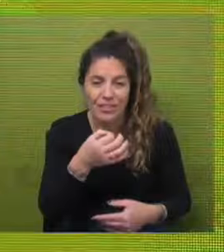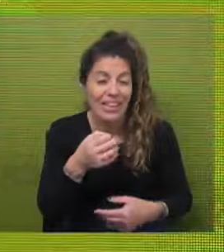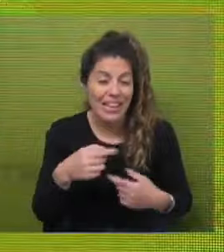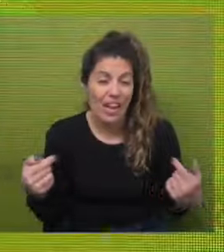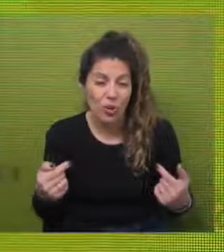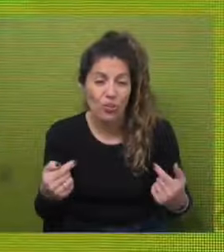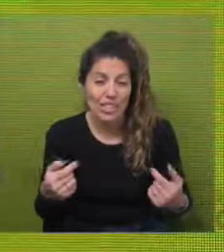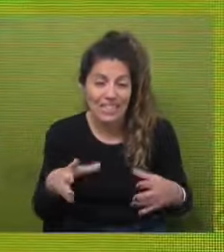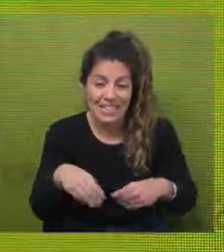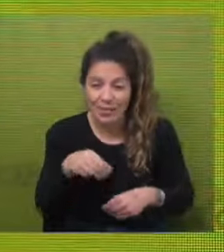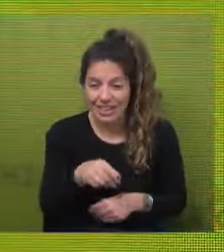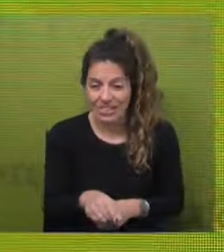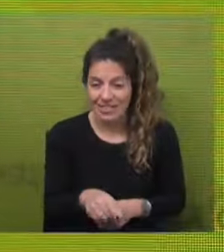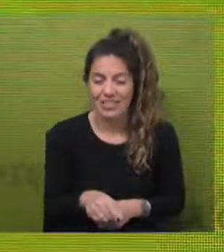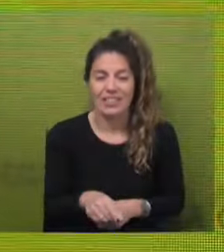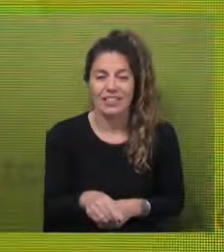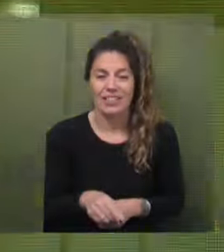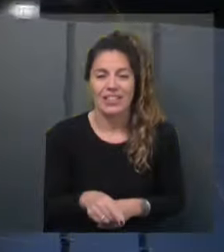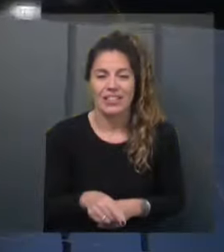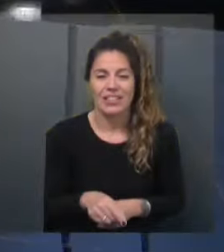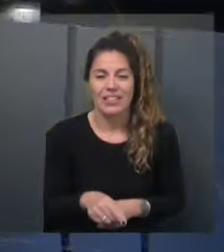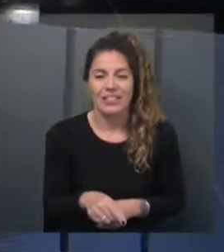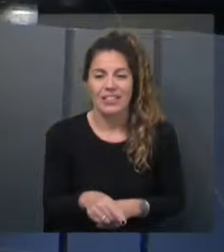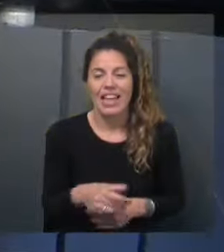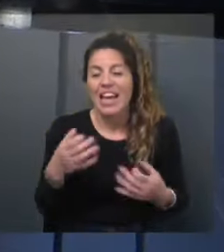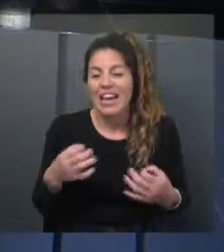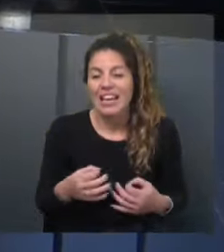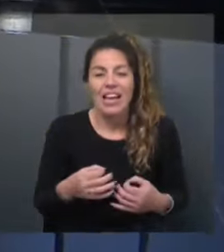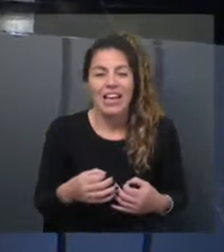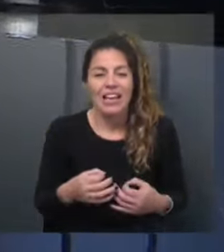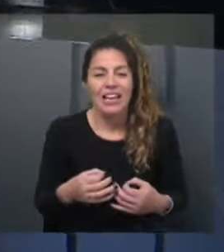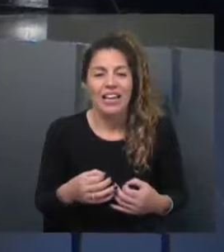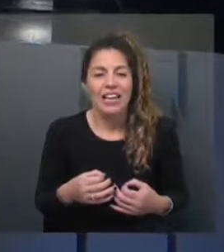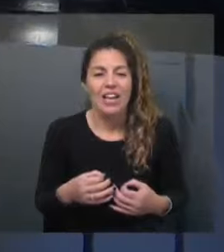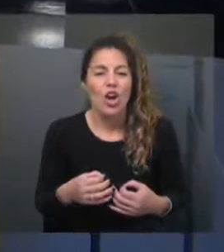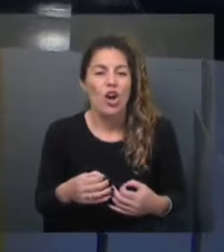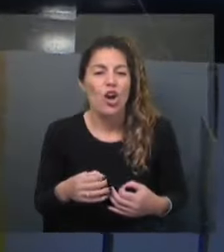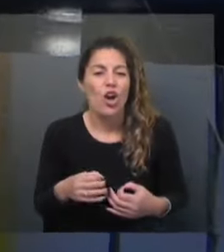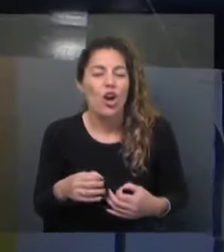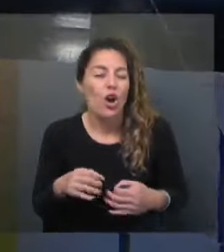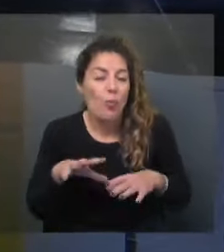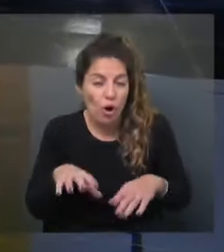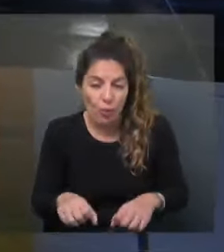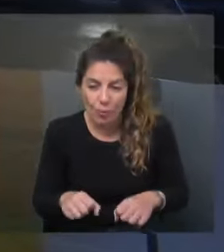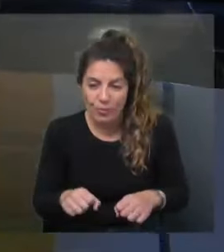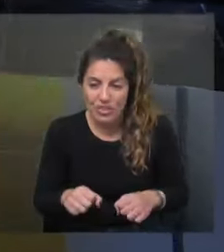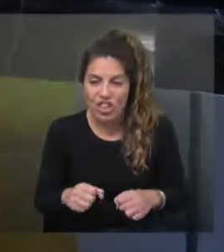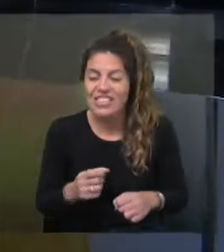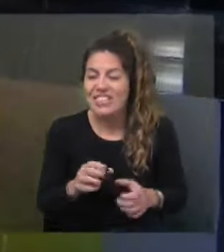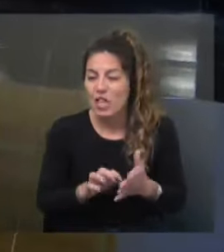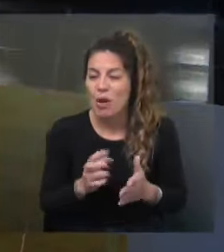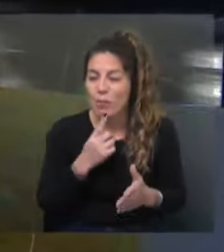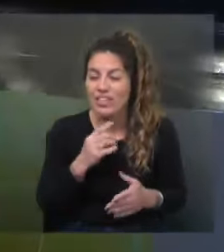cosas no se asuman de esa manera. Porque en realidad es un compromiso del sistema político genuino y en general, y apartidario de alguna manera. O que en el